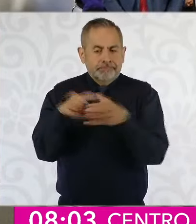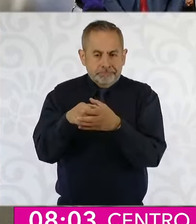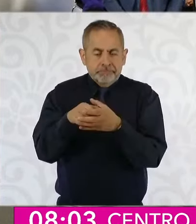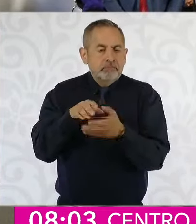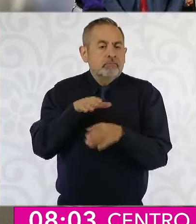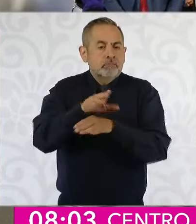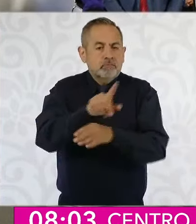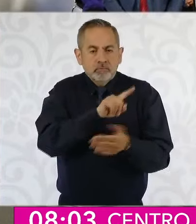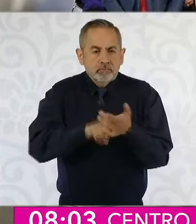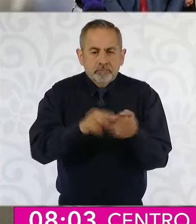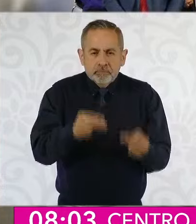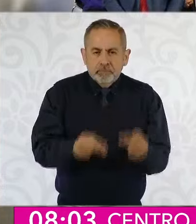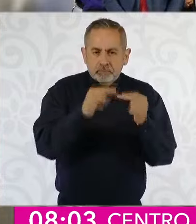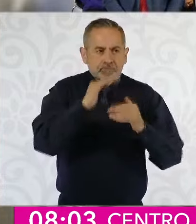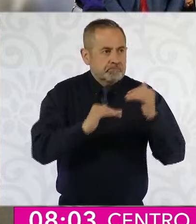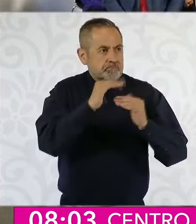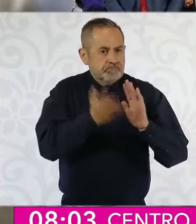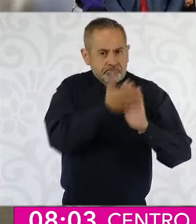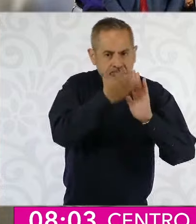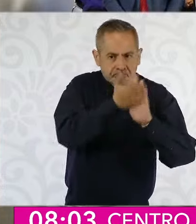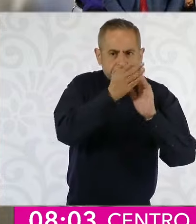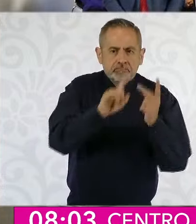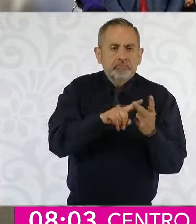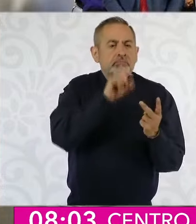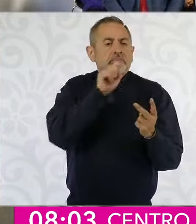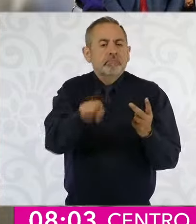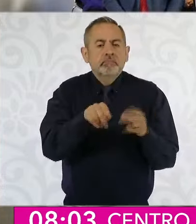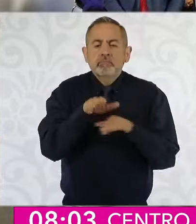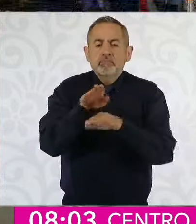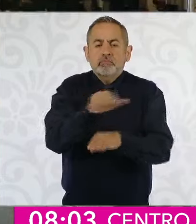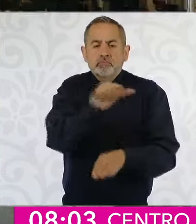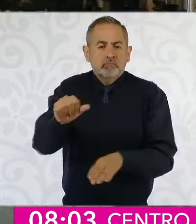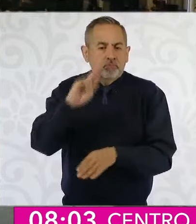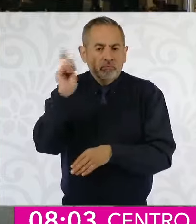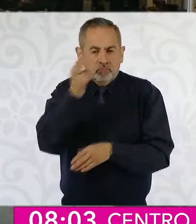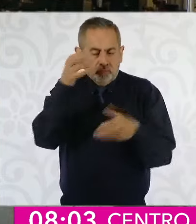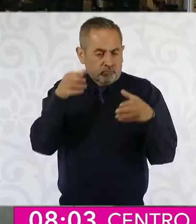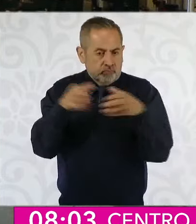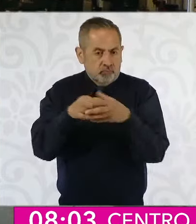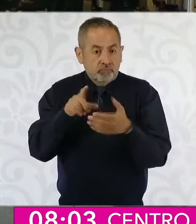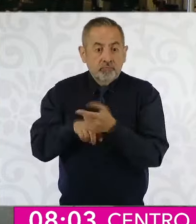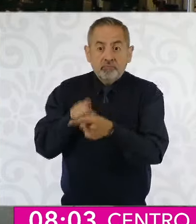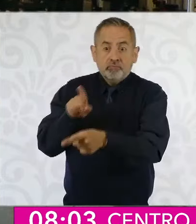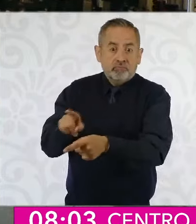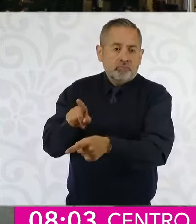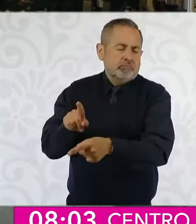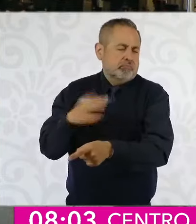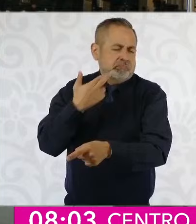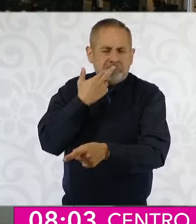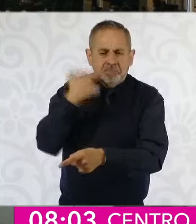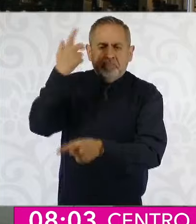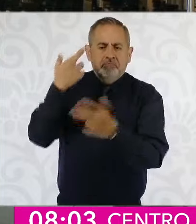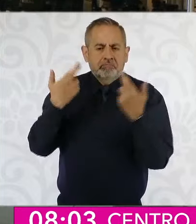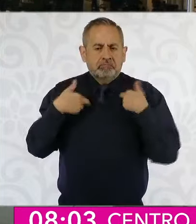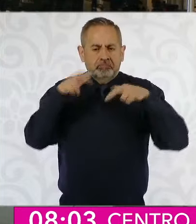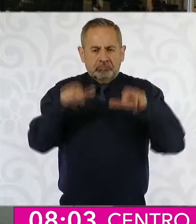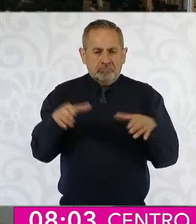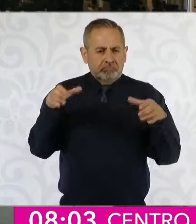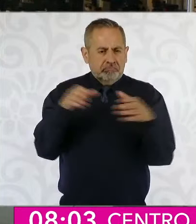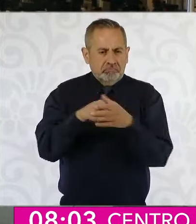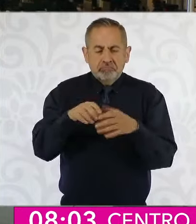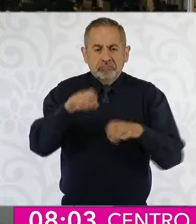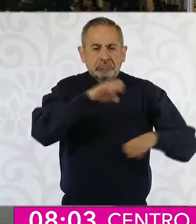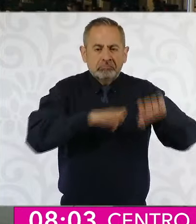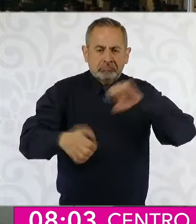sector inmobiliario y también el sector de educación superior. Gina es considerada pues la mejor representante de todas las